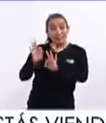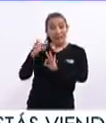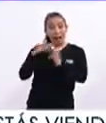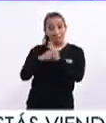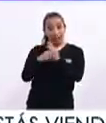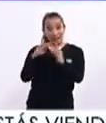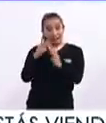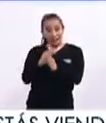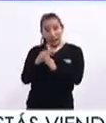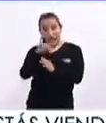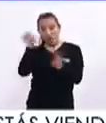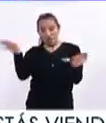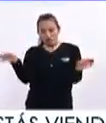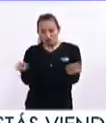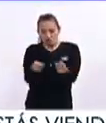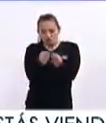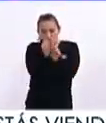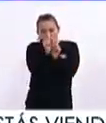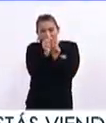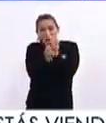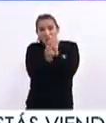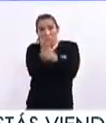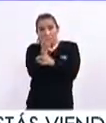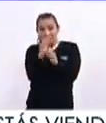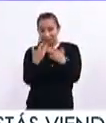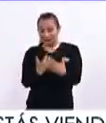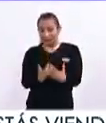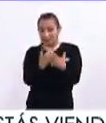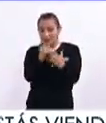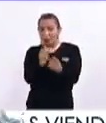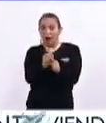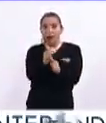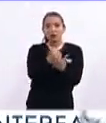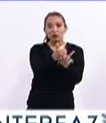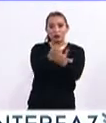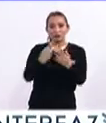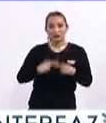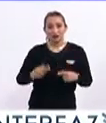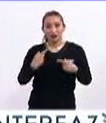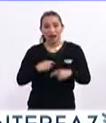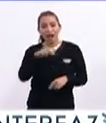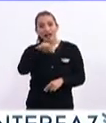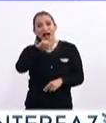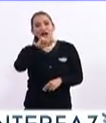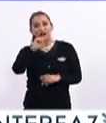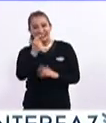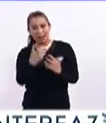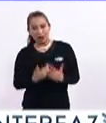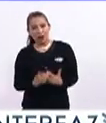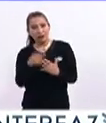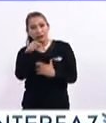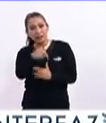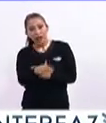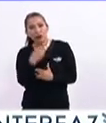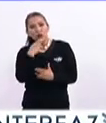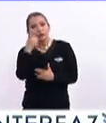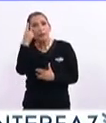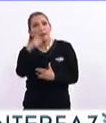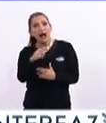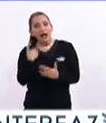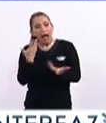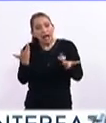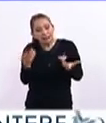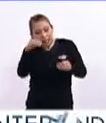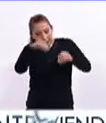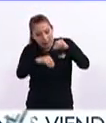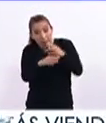de la materia a nanoescala para generar innovaciones tecnológicas con impacto social. La nanotecnología está siendo utilizada en la